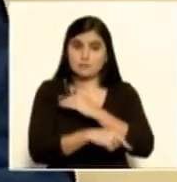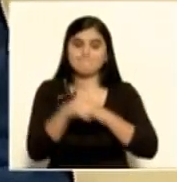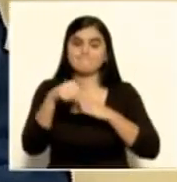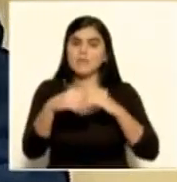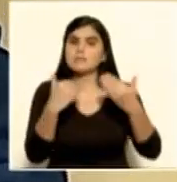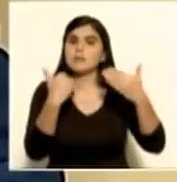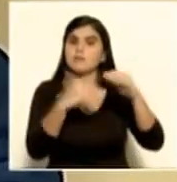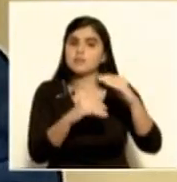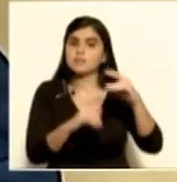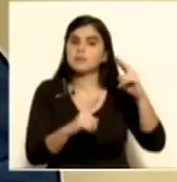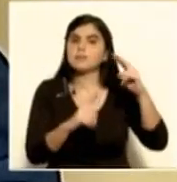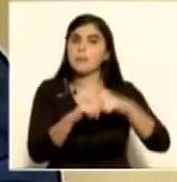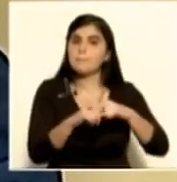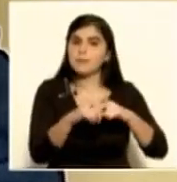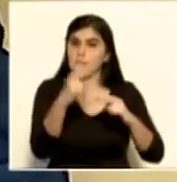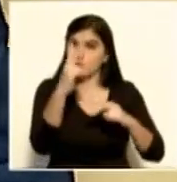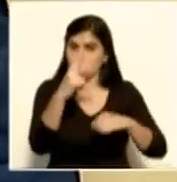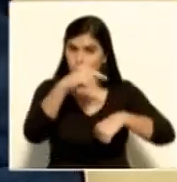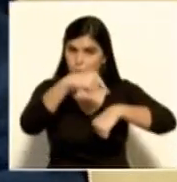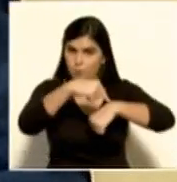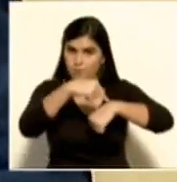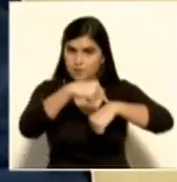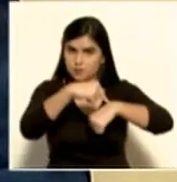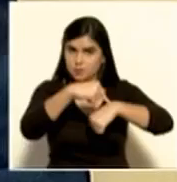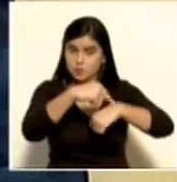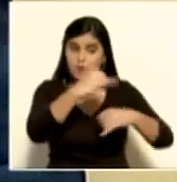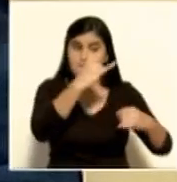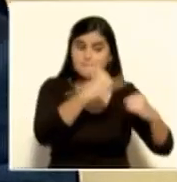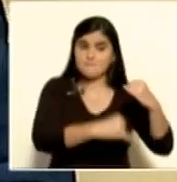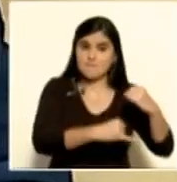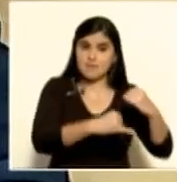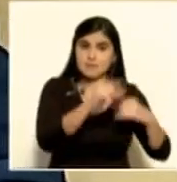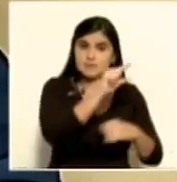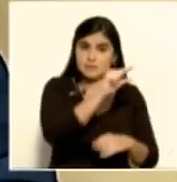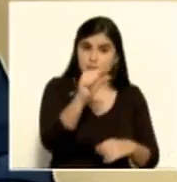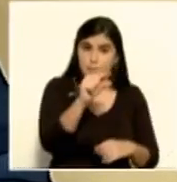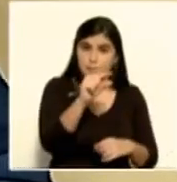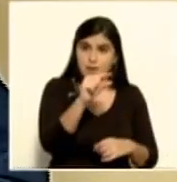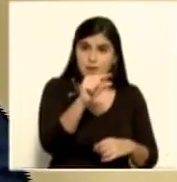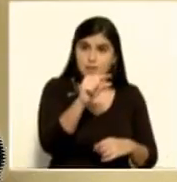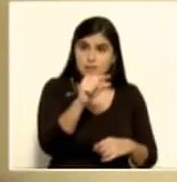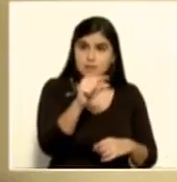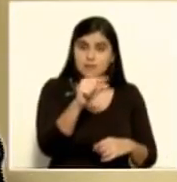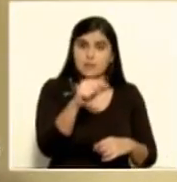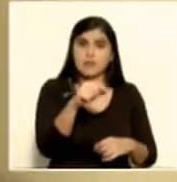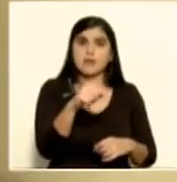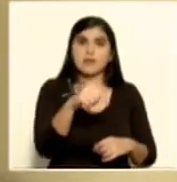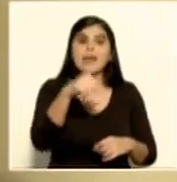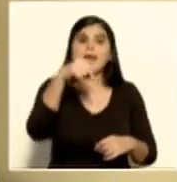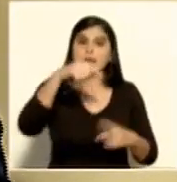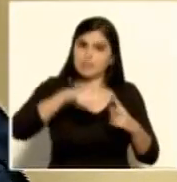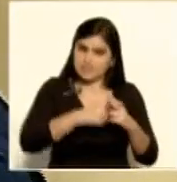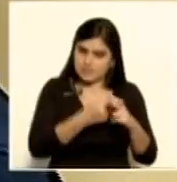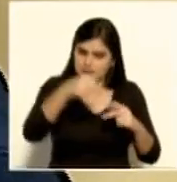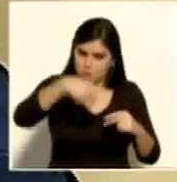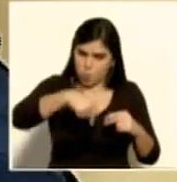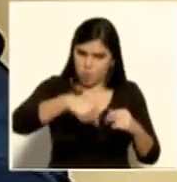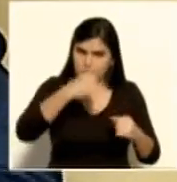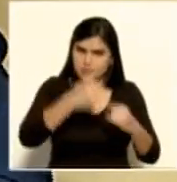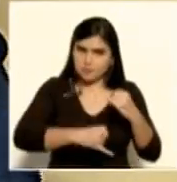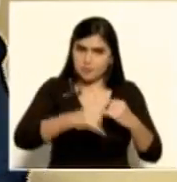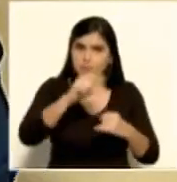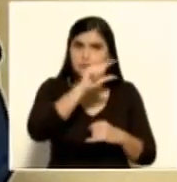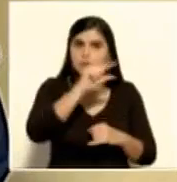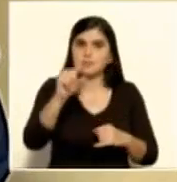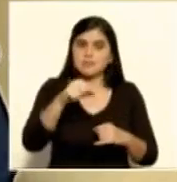vehicular se aplicará en dos momentos: los fines de semana, es decir, este primer fin de semana que va entre